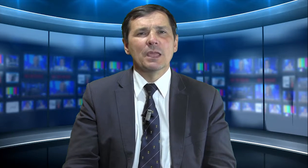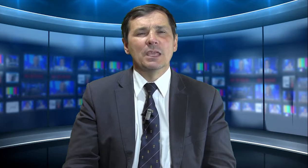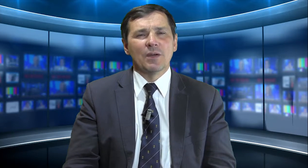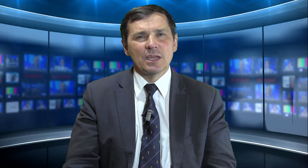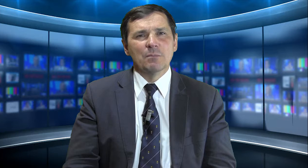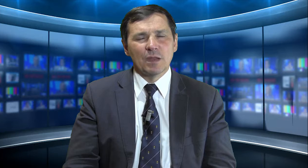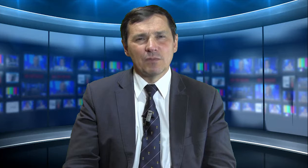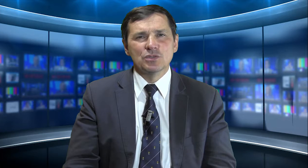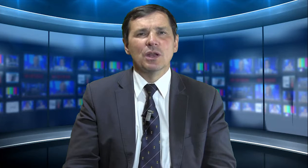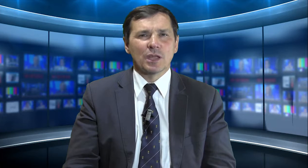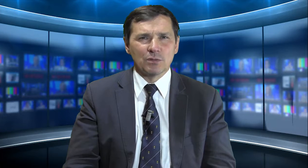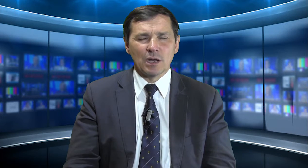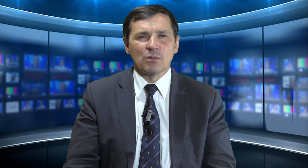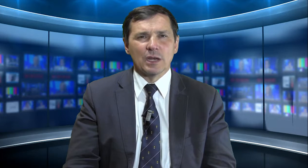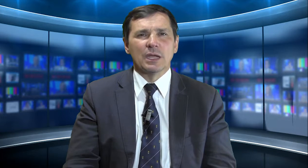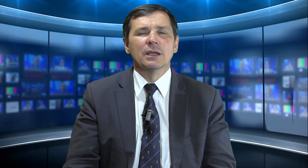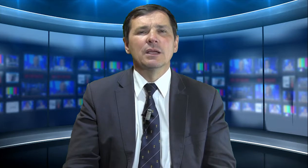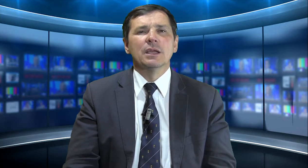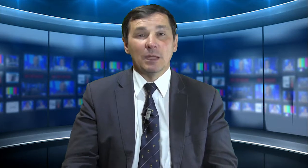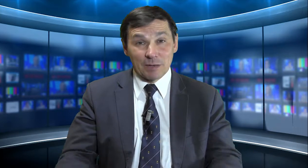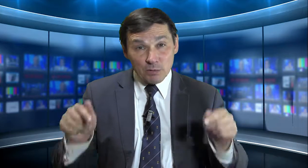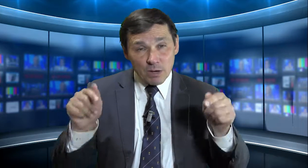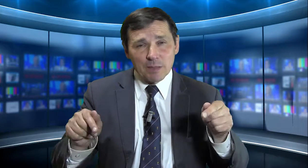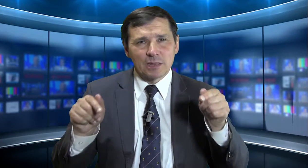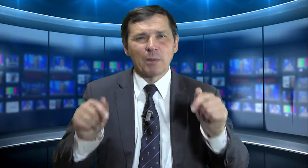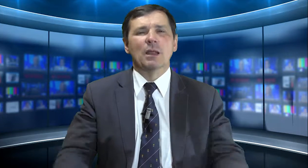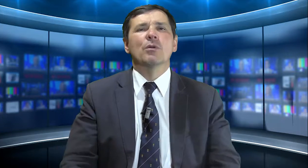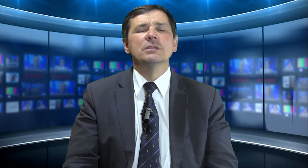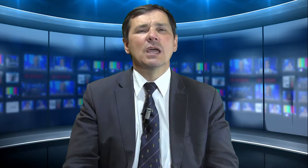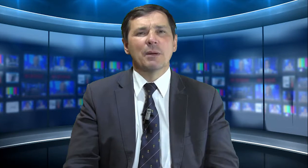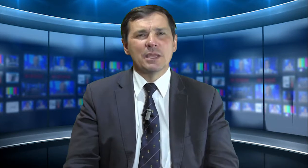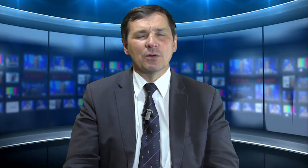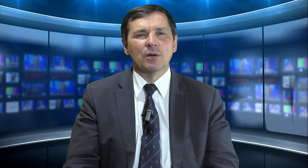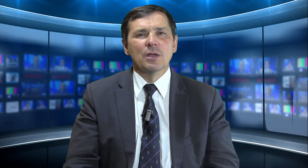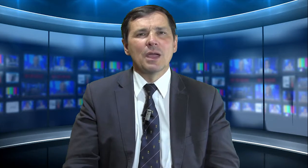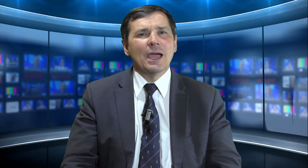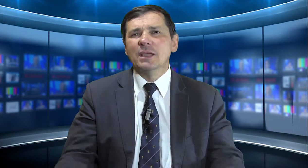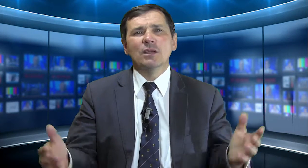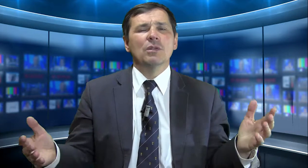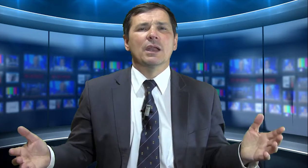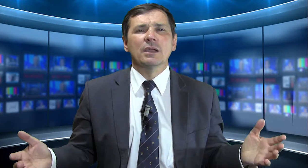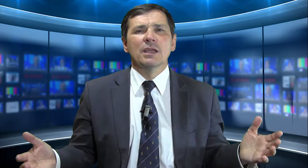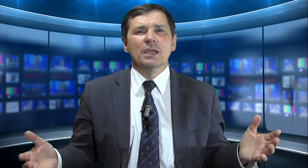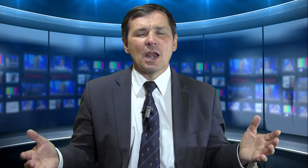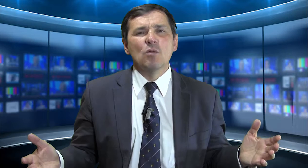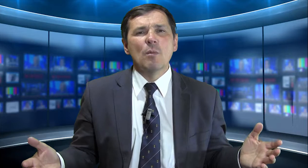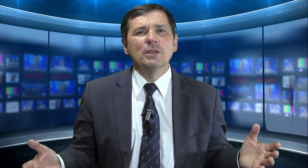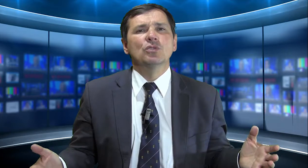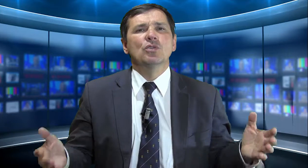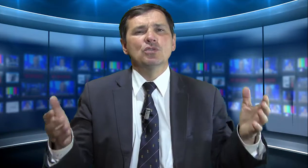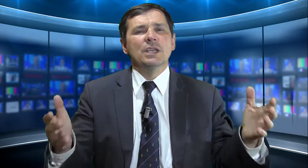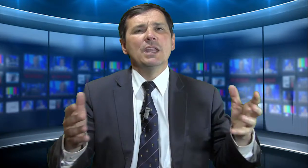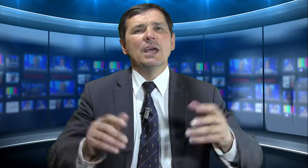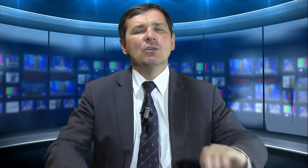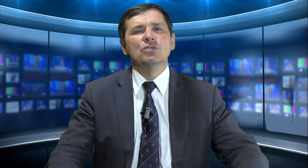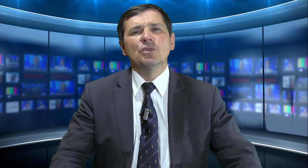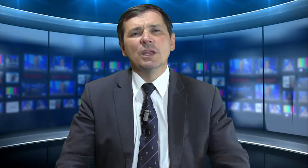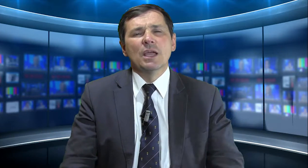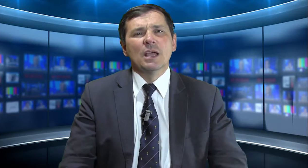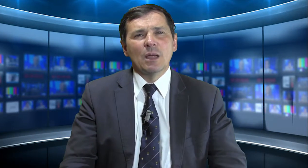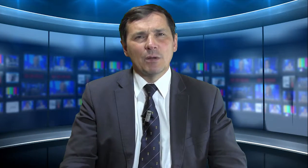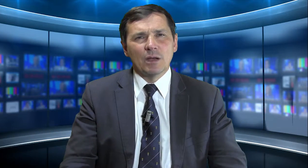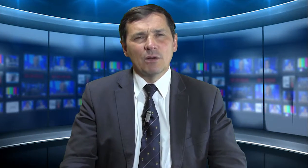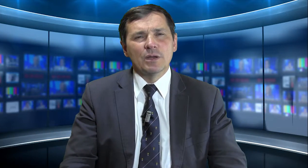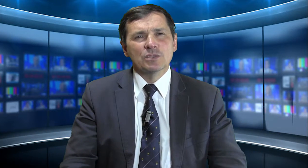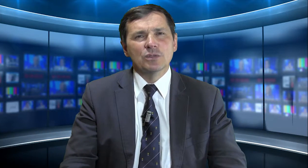presentan y que vayan en beneficio de la región de la Araucanía y particularmente para la provincia de Malleco. Hay que recordar que en algún momento no se quería